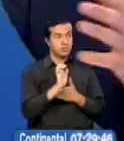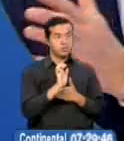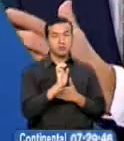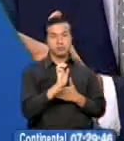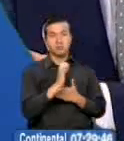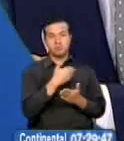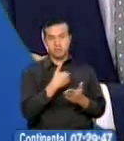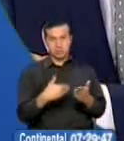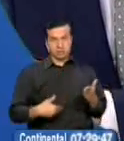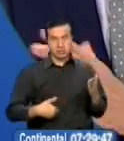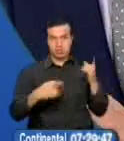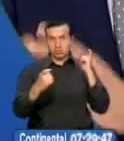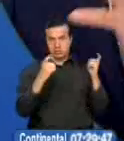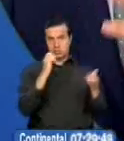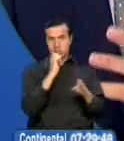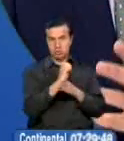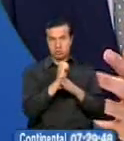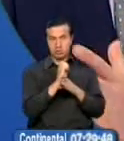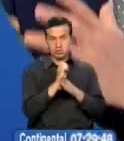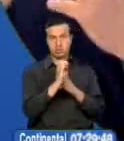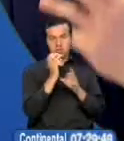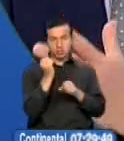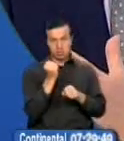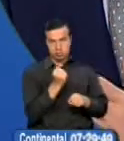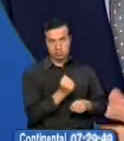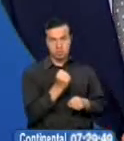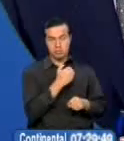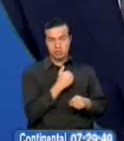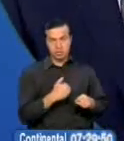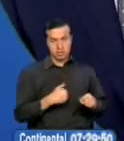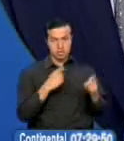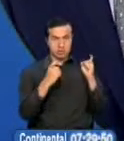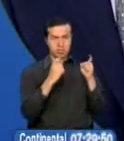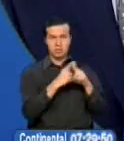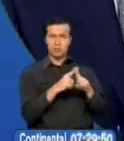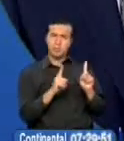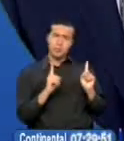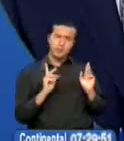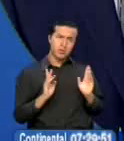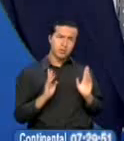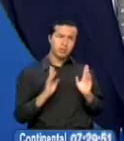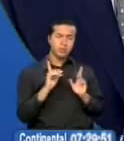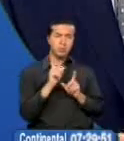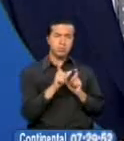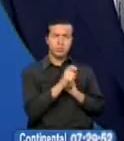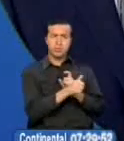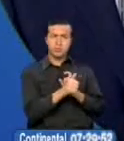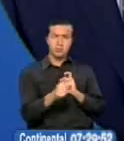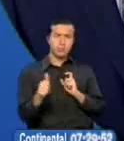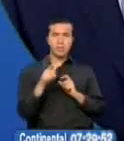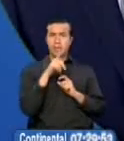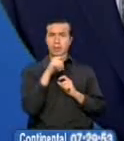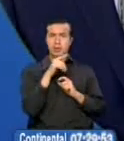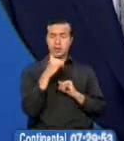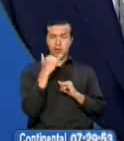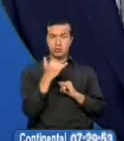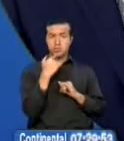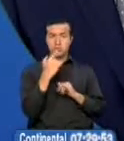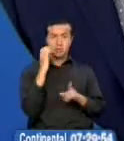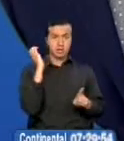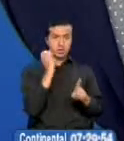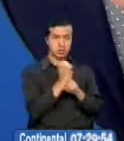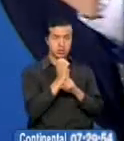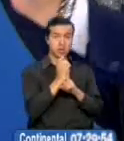régimen presidencial. La República se ha fundado en ese sentido. Pero quienes hoy critican